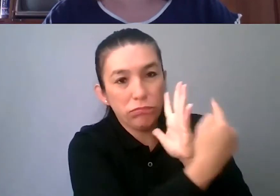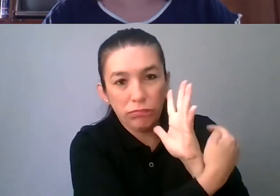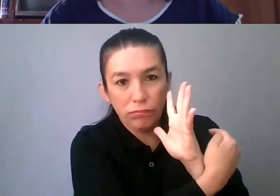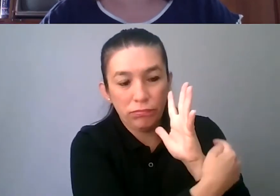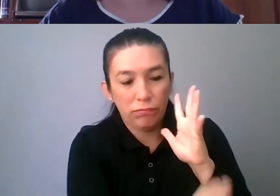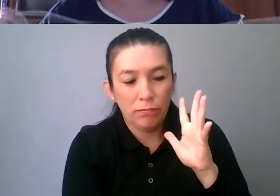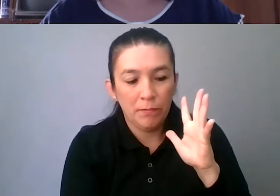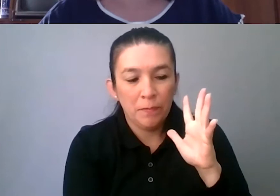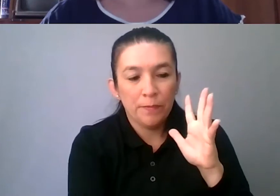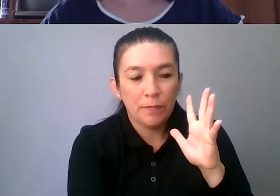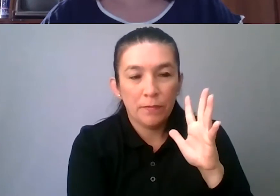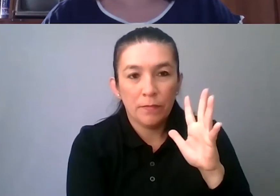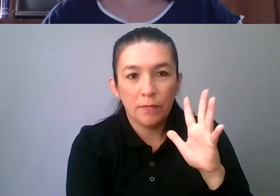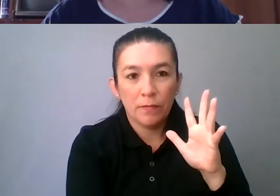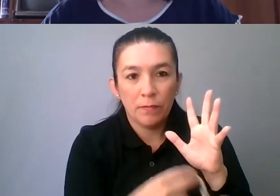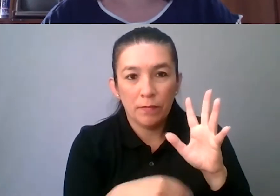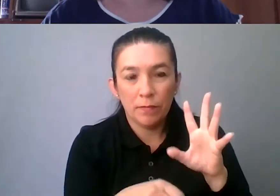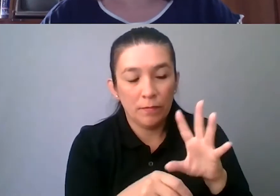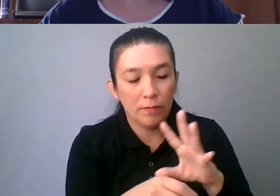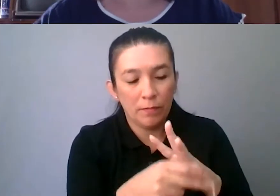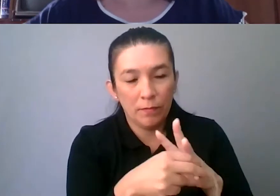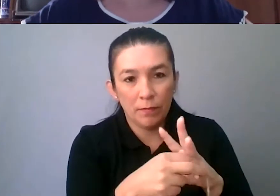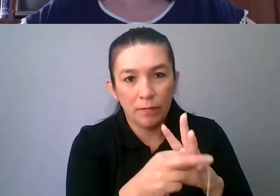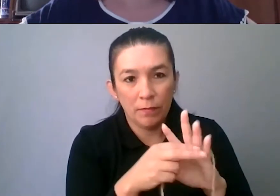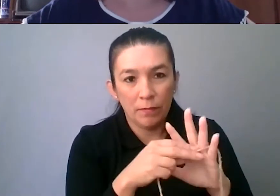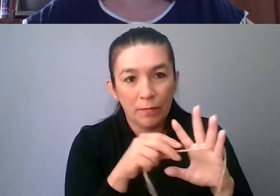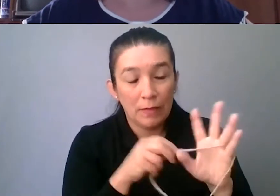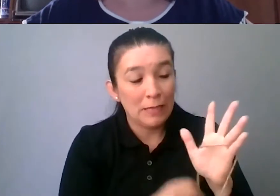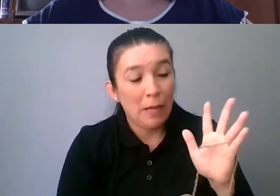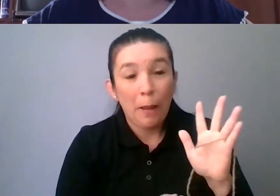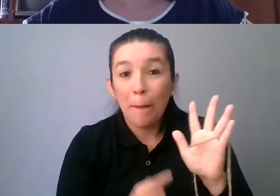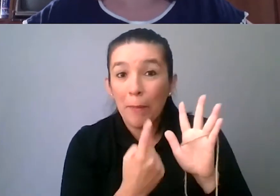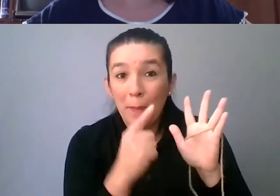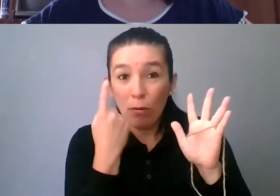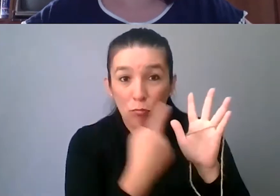Ah, lo voy a En hacer la doble. mano... Sí, yo también la hice doble más cortita.